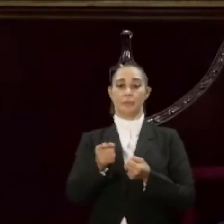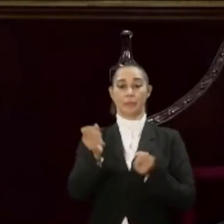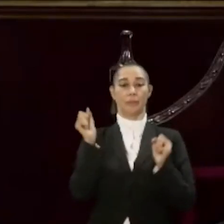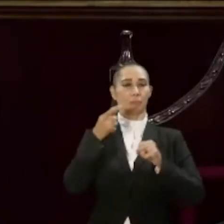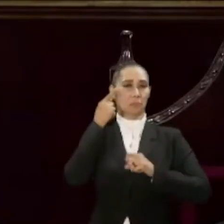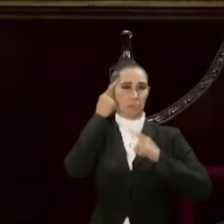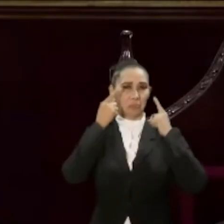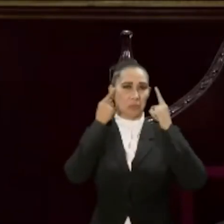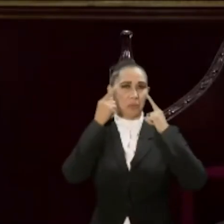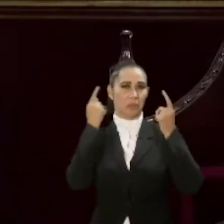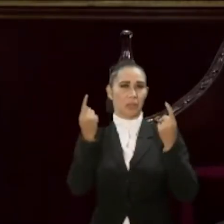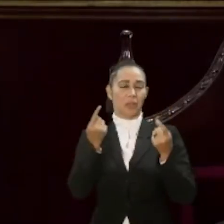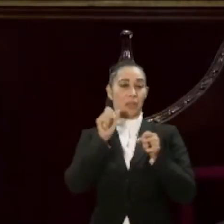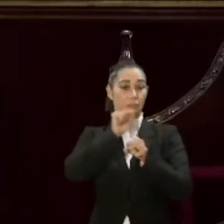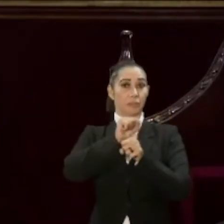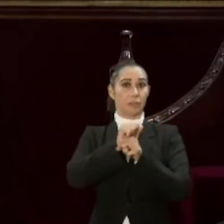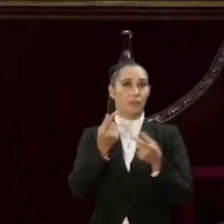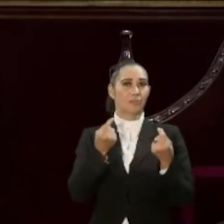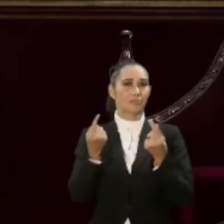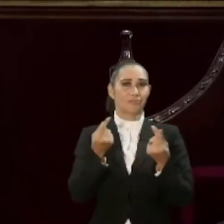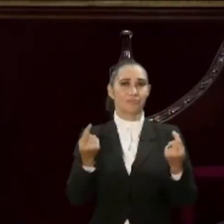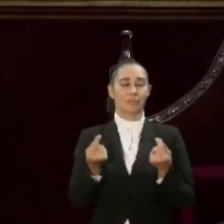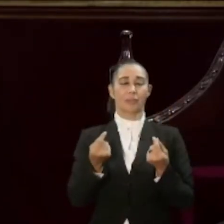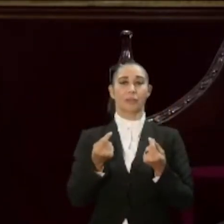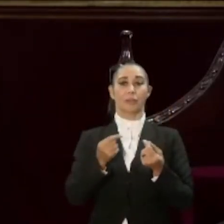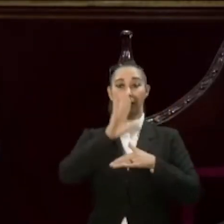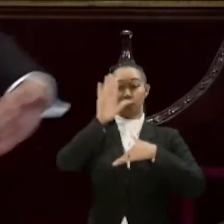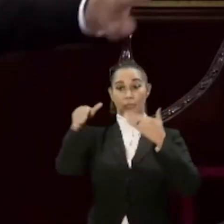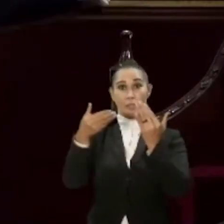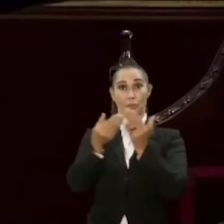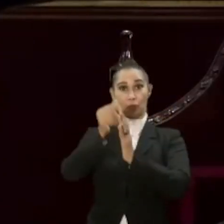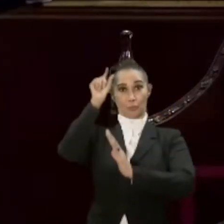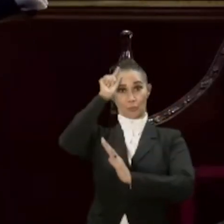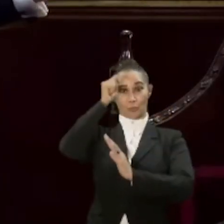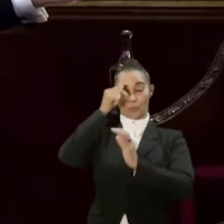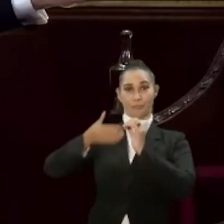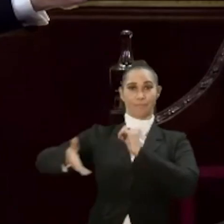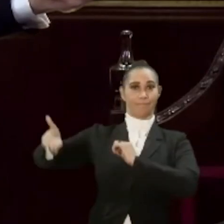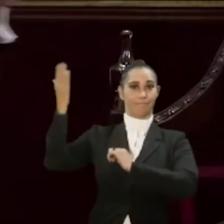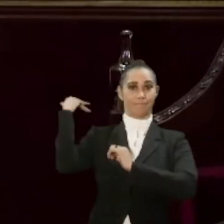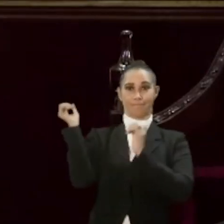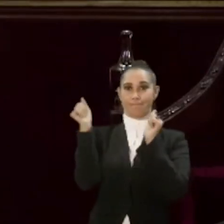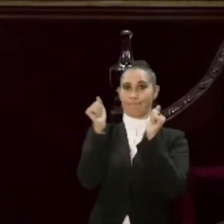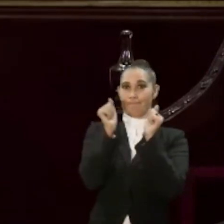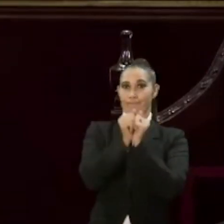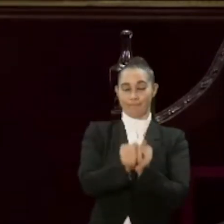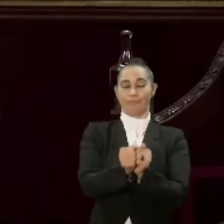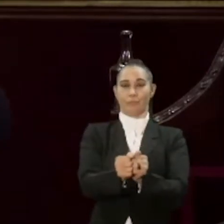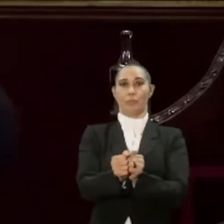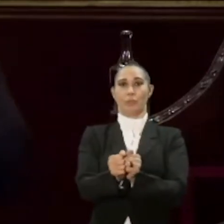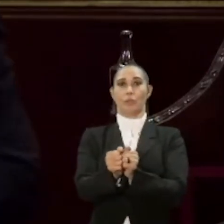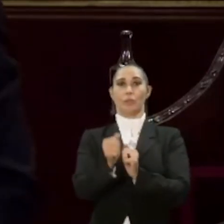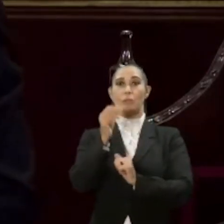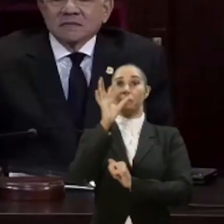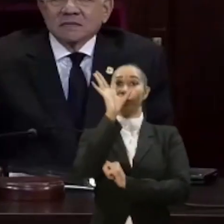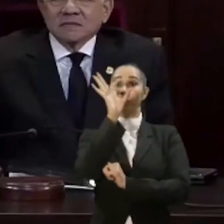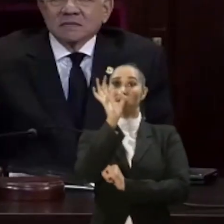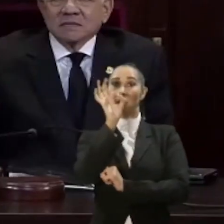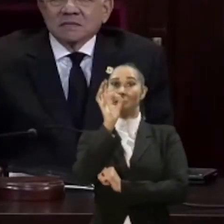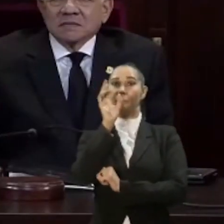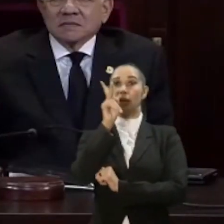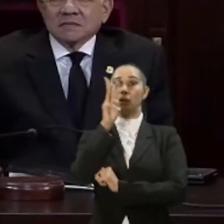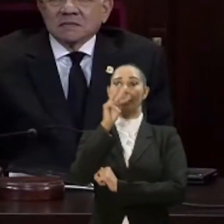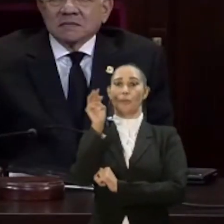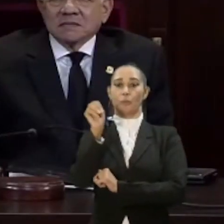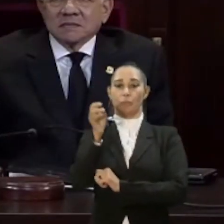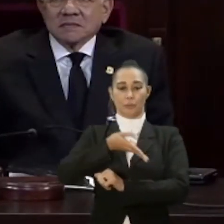una idea de la magnitud de este trabajo, entre todos los gobiernos anteriores juntos, solo habían intervenido 9 kilómetros de